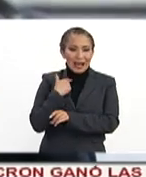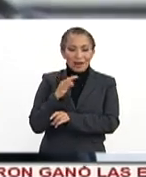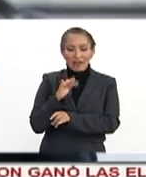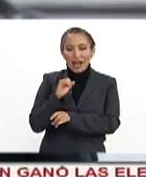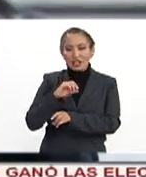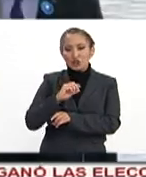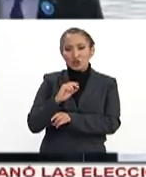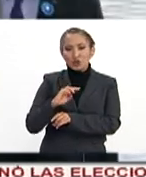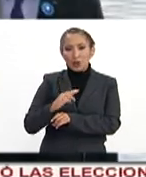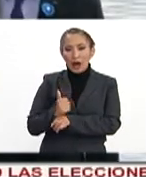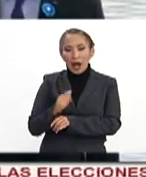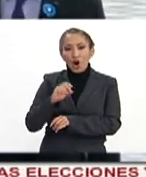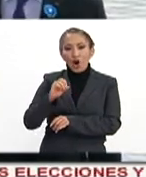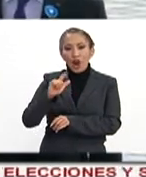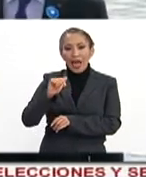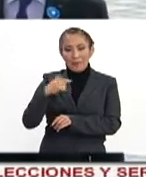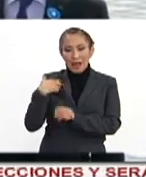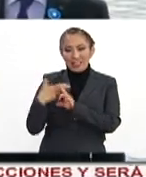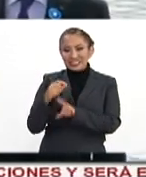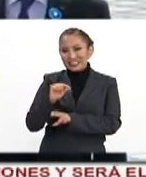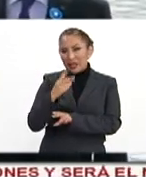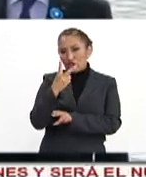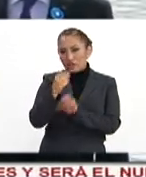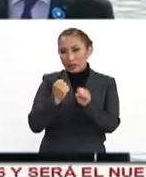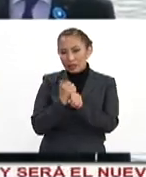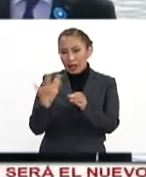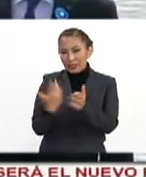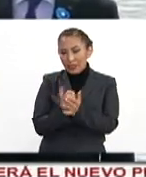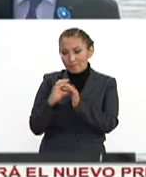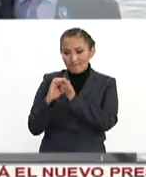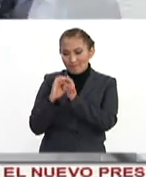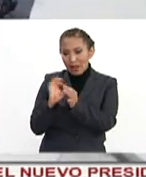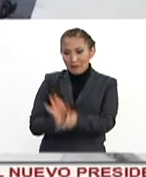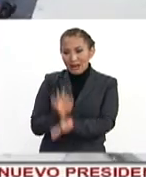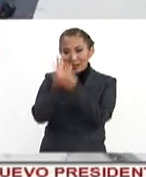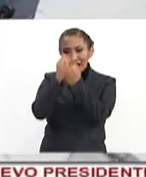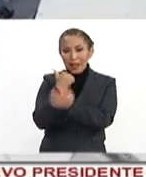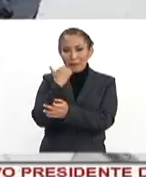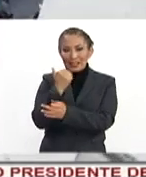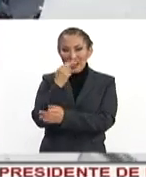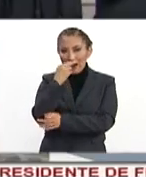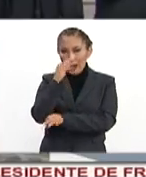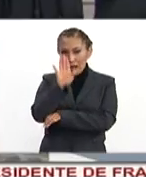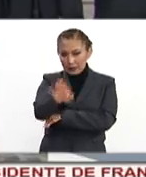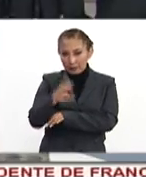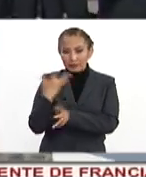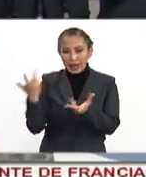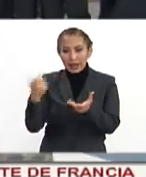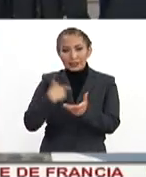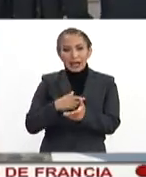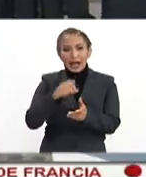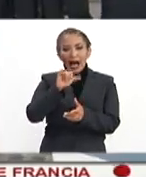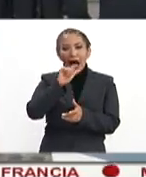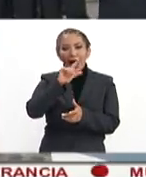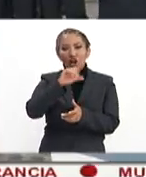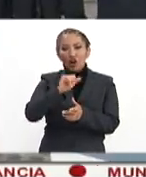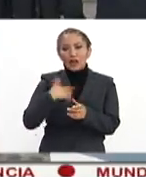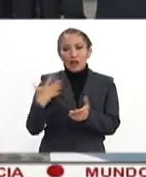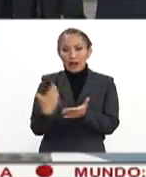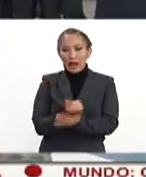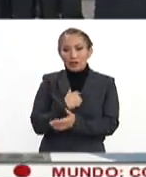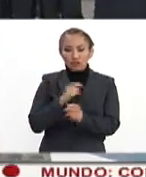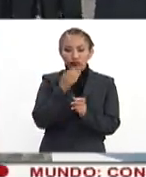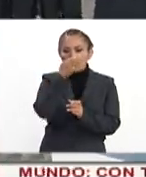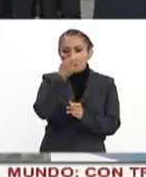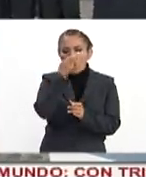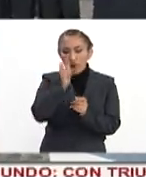François Hollande, a un evento para conmemorar 72 años de la victoria aliada frente a la Alemania nazi. Se realizó en el Arco del Triunfo, donde depositaron una corona